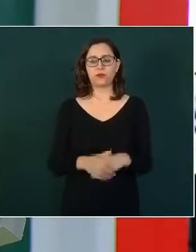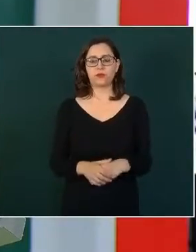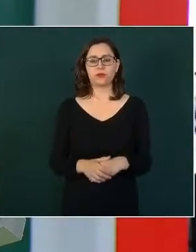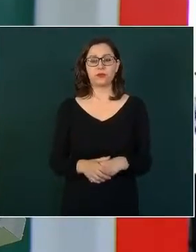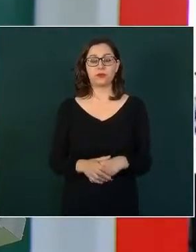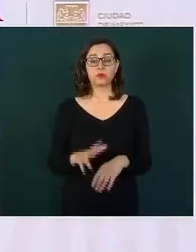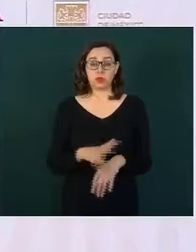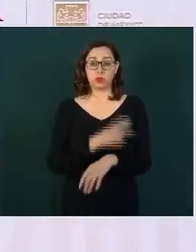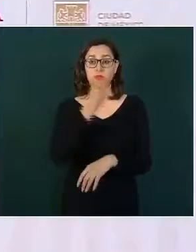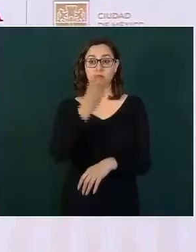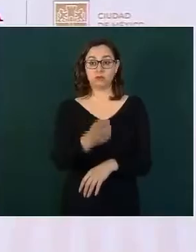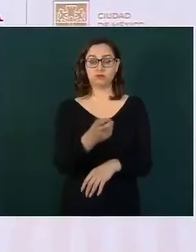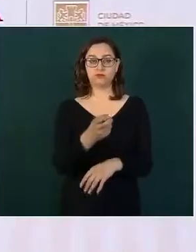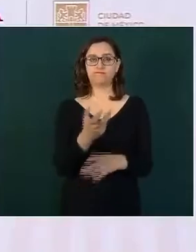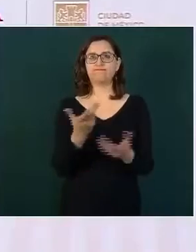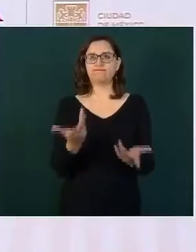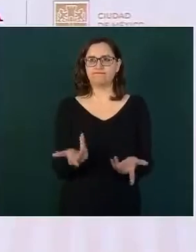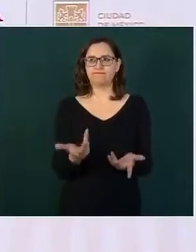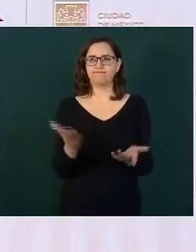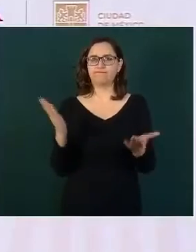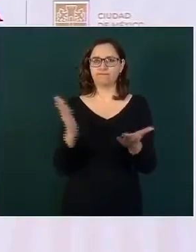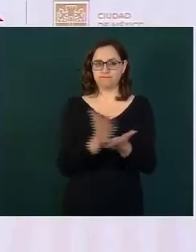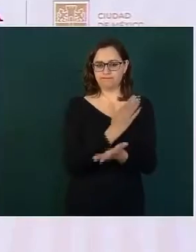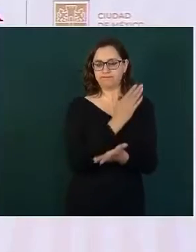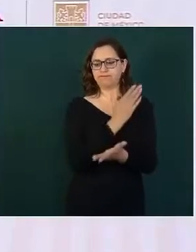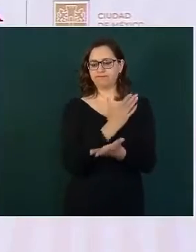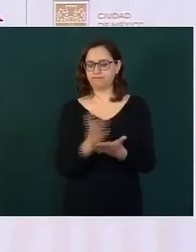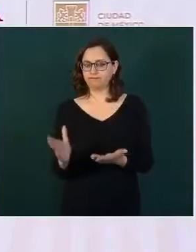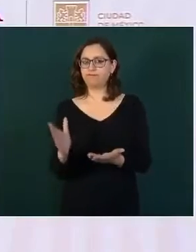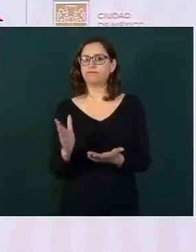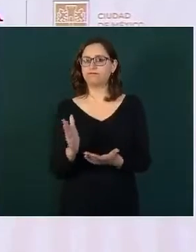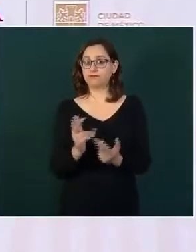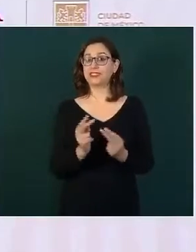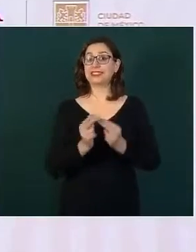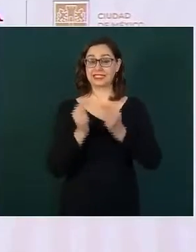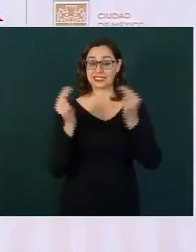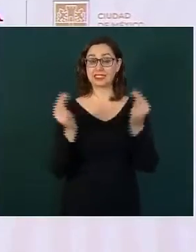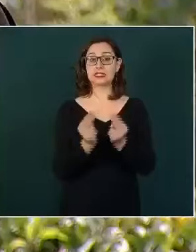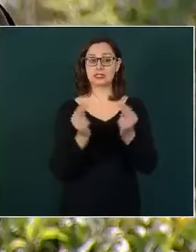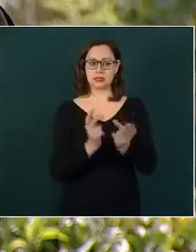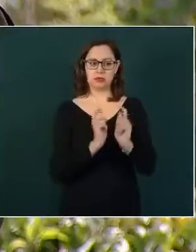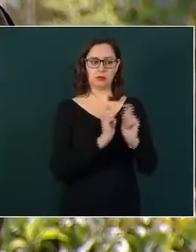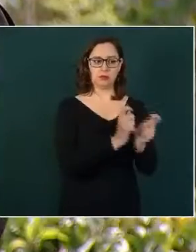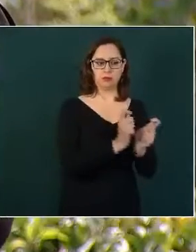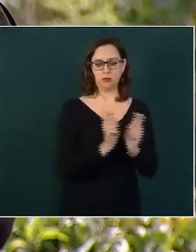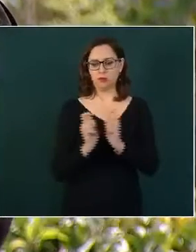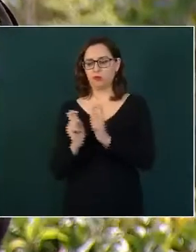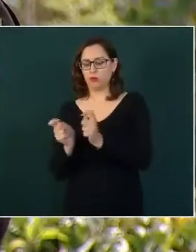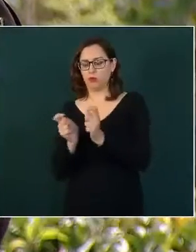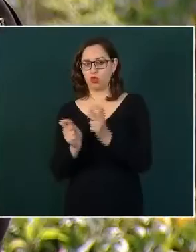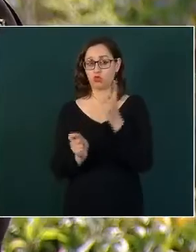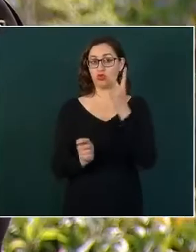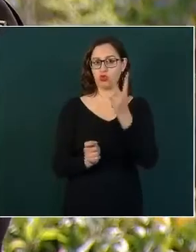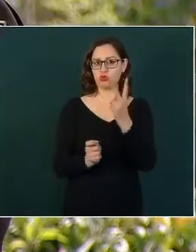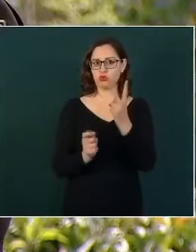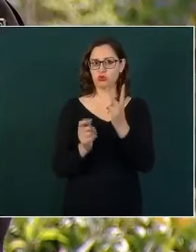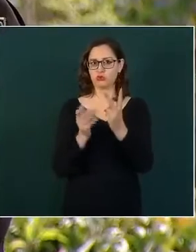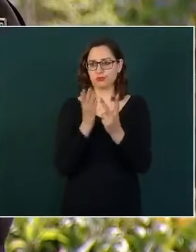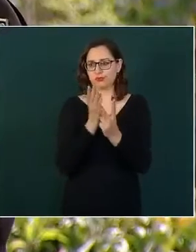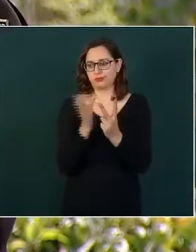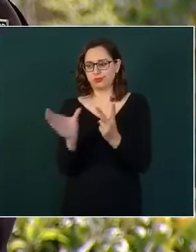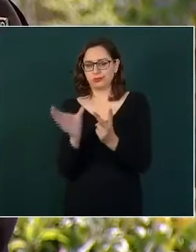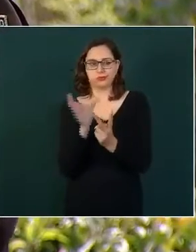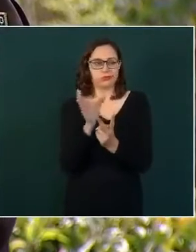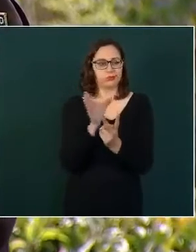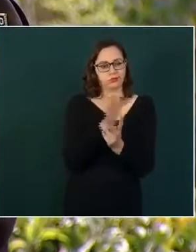la necesidad de precisar y diferenciar sus funciones en esas 2 acepciones. Además,